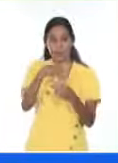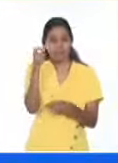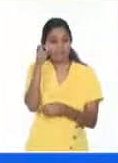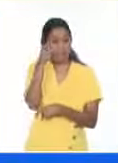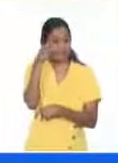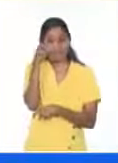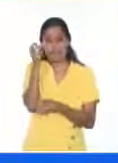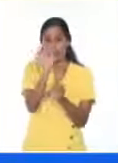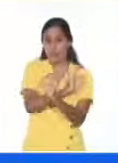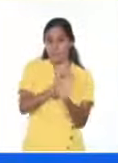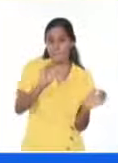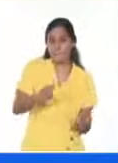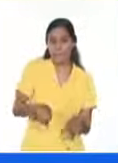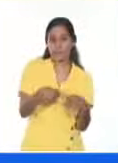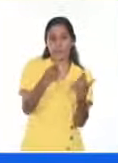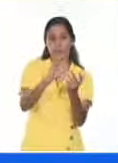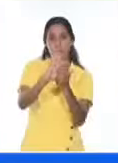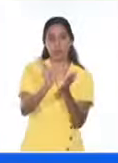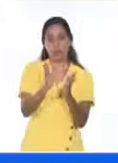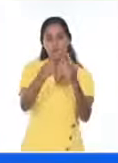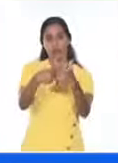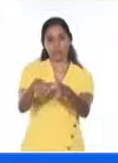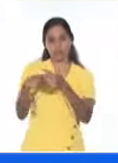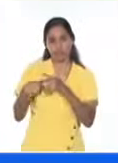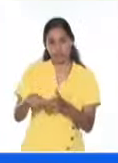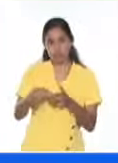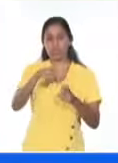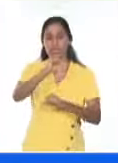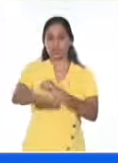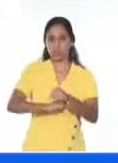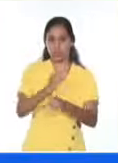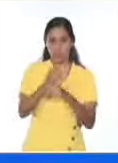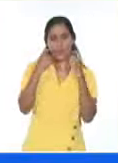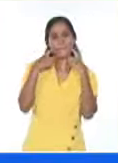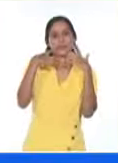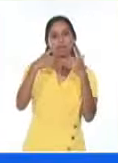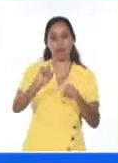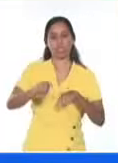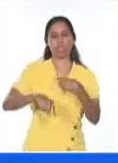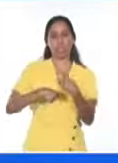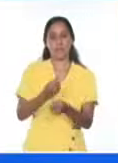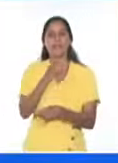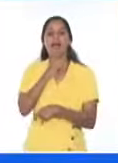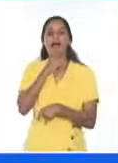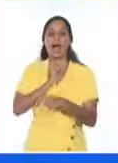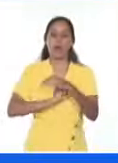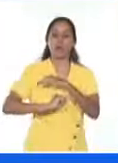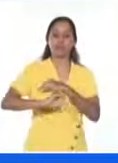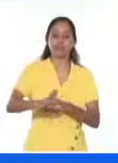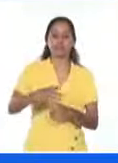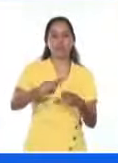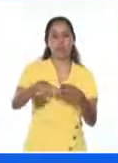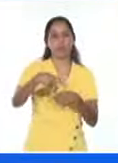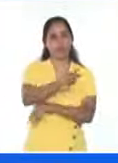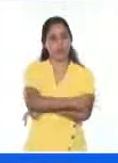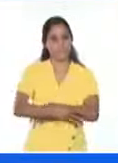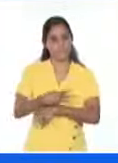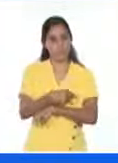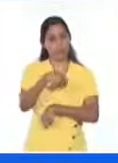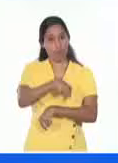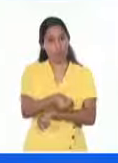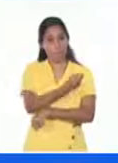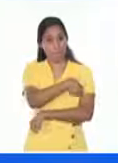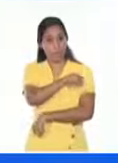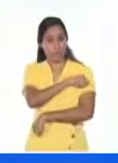calidad y cumplimiento de los ciclos de mantenimiento de la infraestructura vital para garantizar la entrega de agua a la población de la ciudad de Santiago de Cuba.